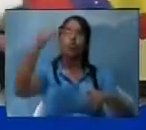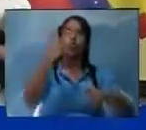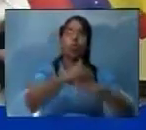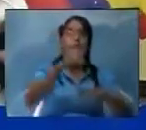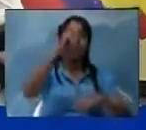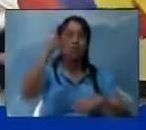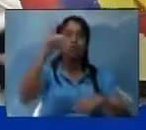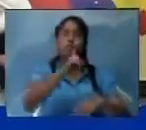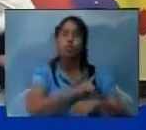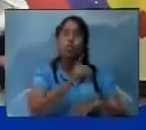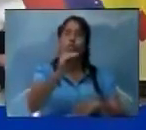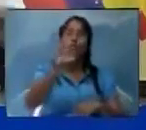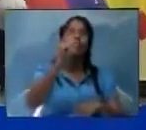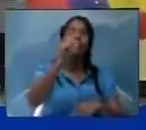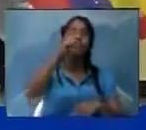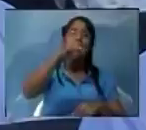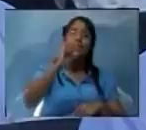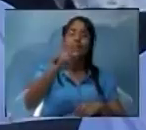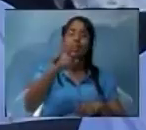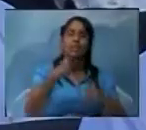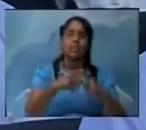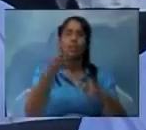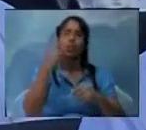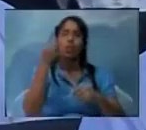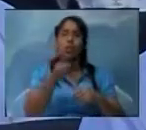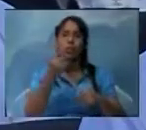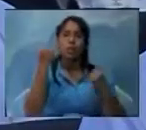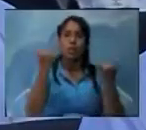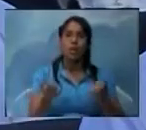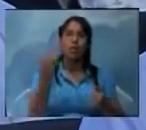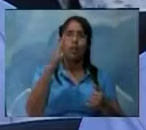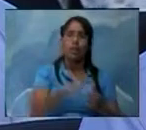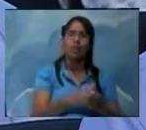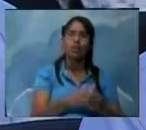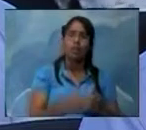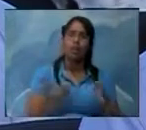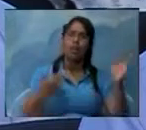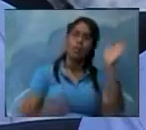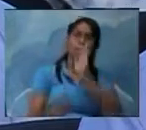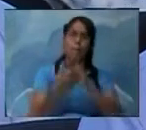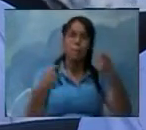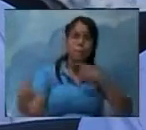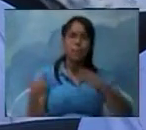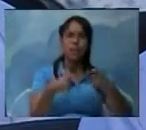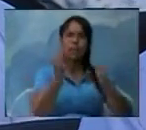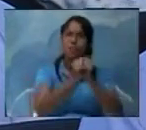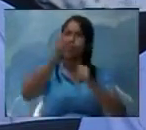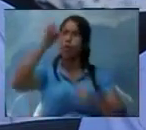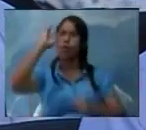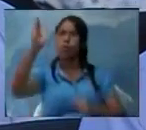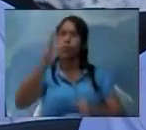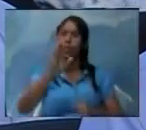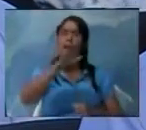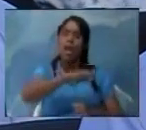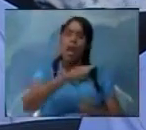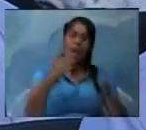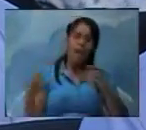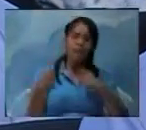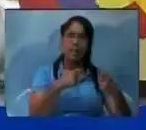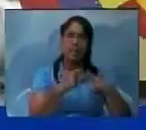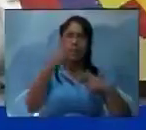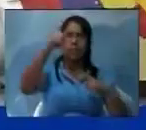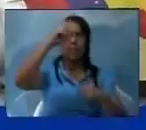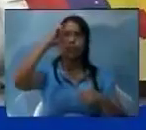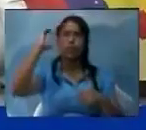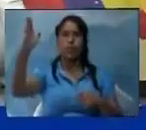el Dios de Daniel. Y ahora estás desafiando a Dios, estás retando